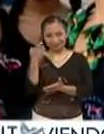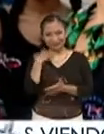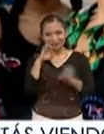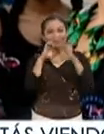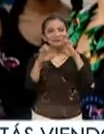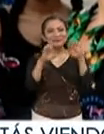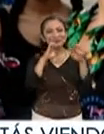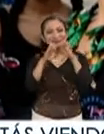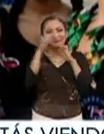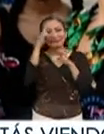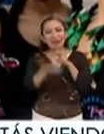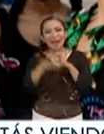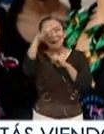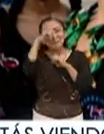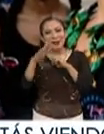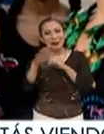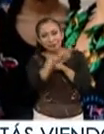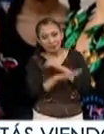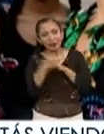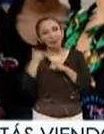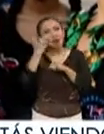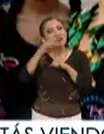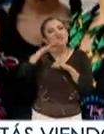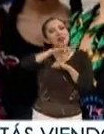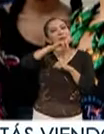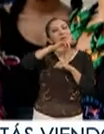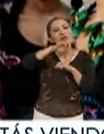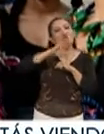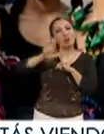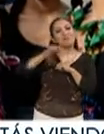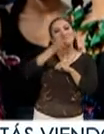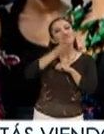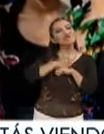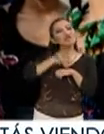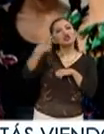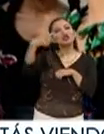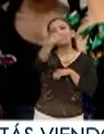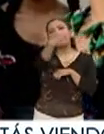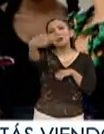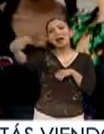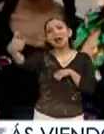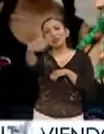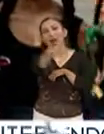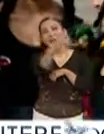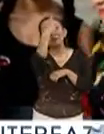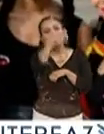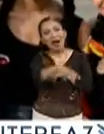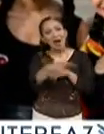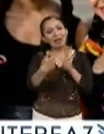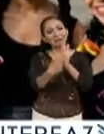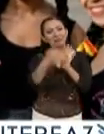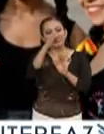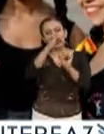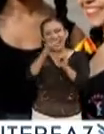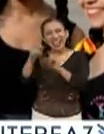esta entrevista para México. Me gustaría rápido que pues me dijeran sus nombres cada quien para poderlas identificar. Y más